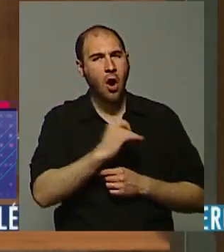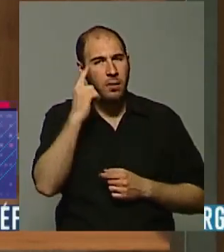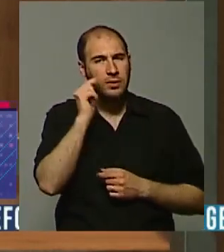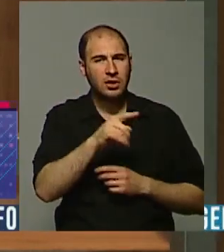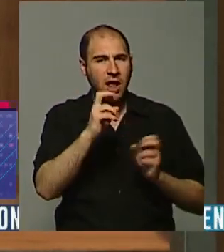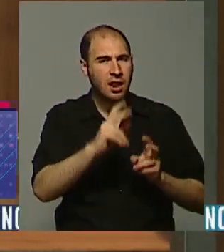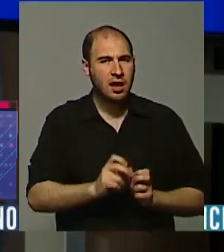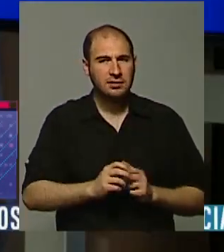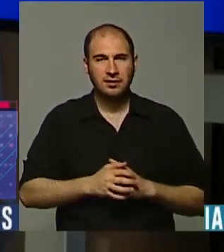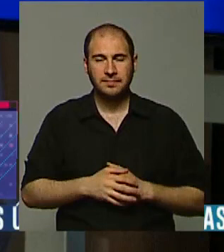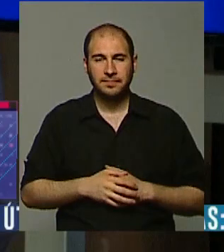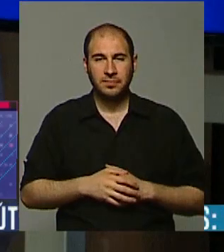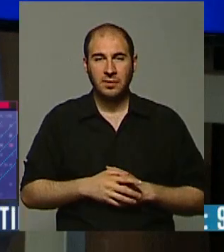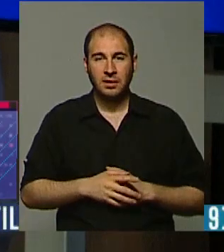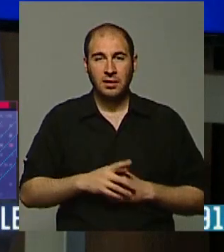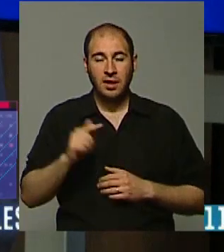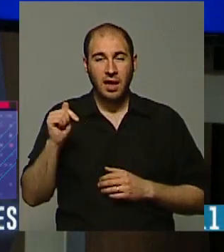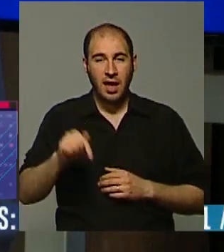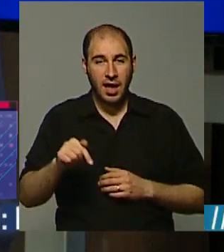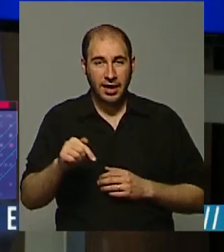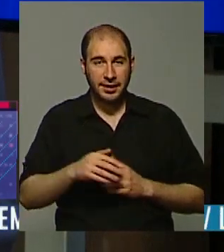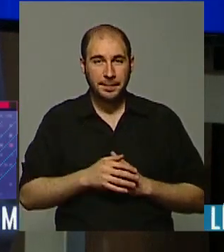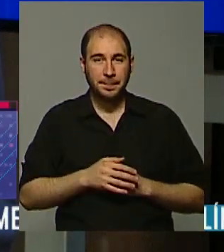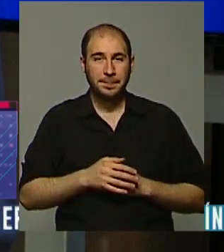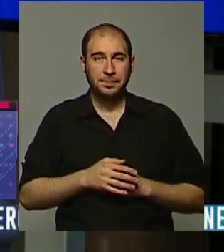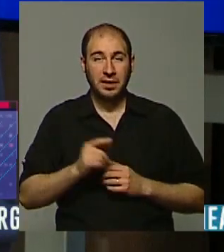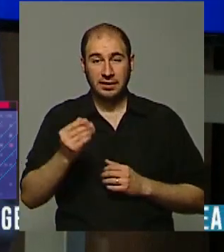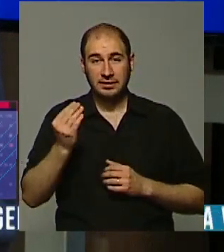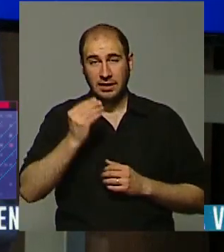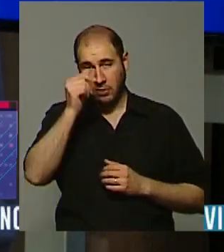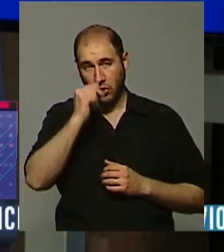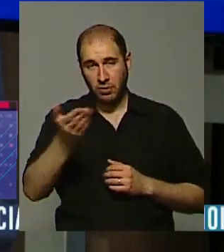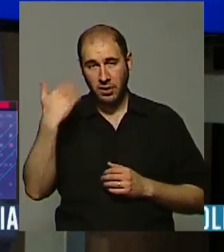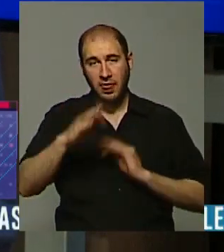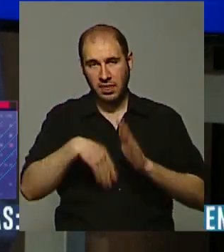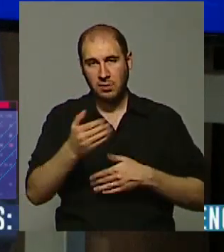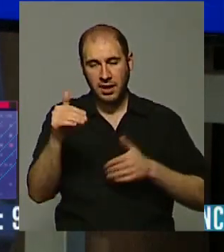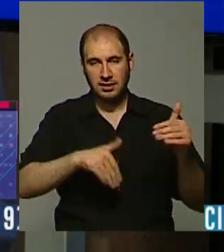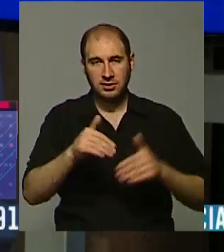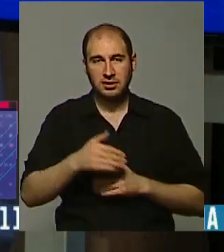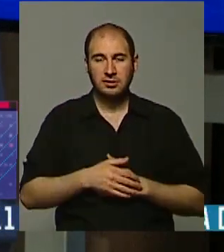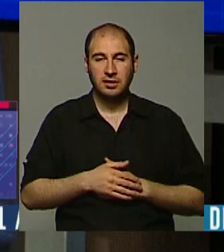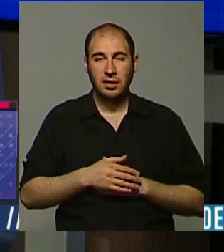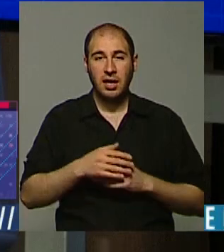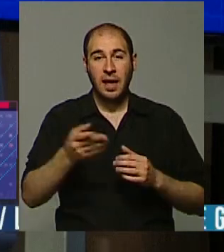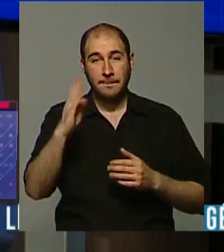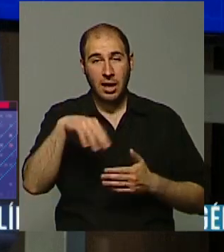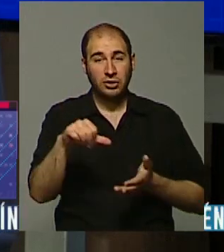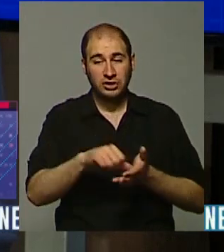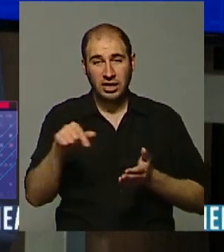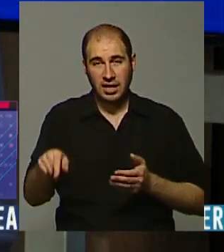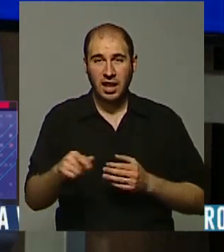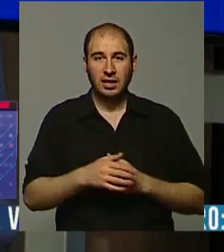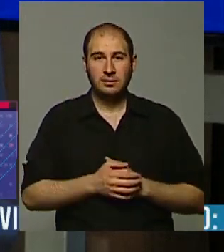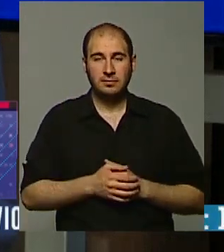José, y tu análisis? En este sentido, un poco lo que se dio el fin de semana después de las elecciones por parte del Banco Central era